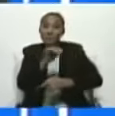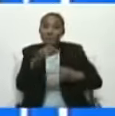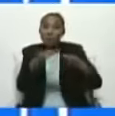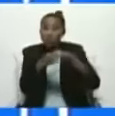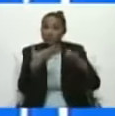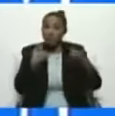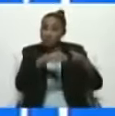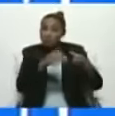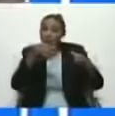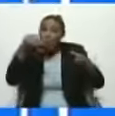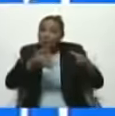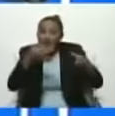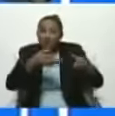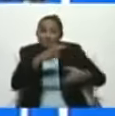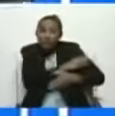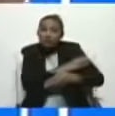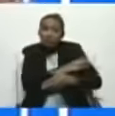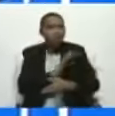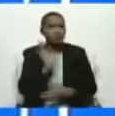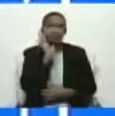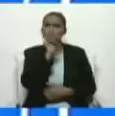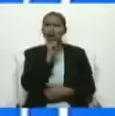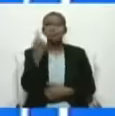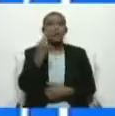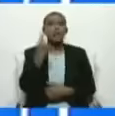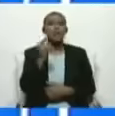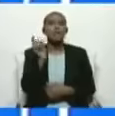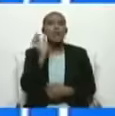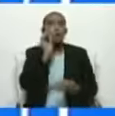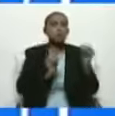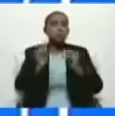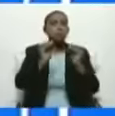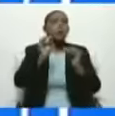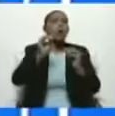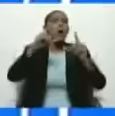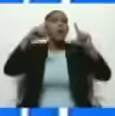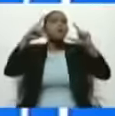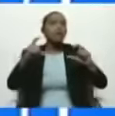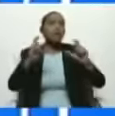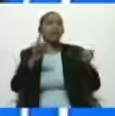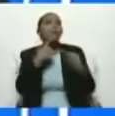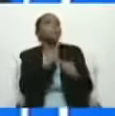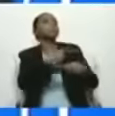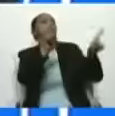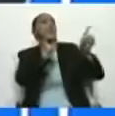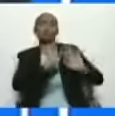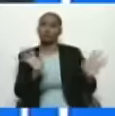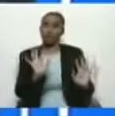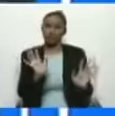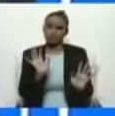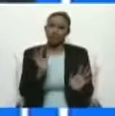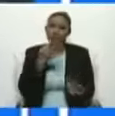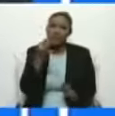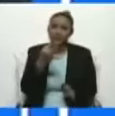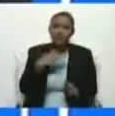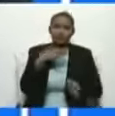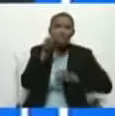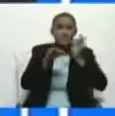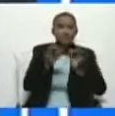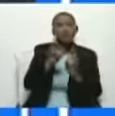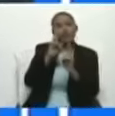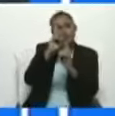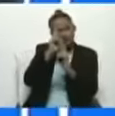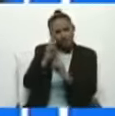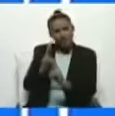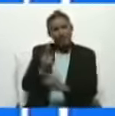no. Hacen unos montajes con una foto. Y bueno, lo digo con respeto. Un señor